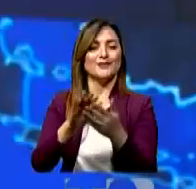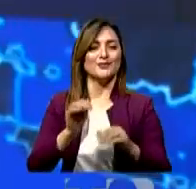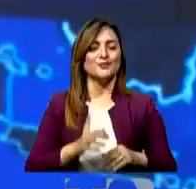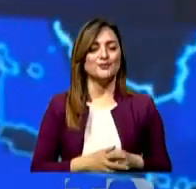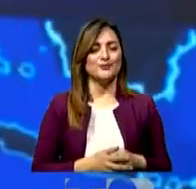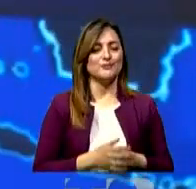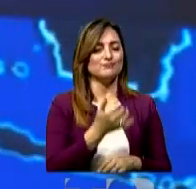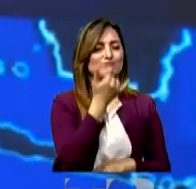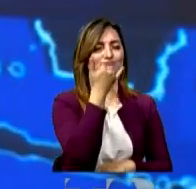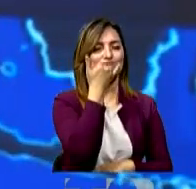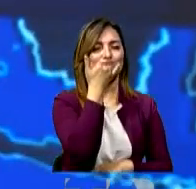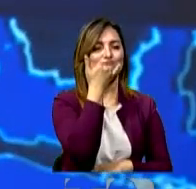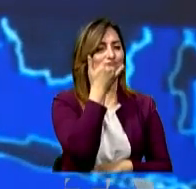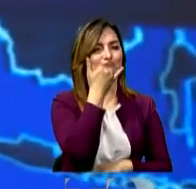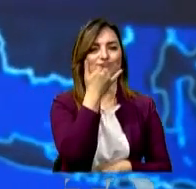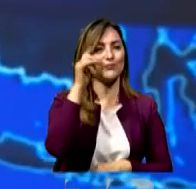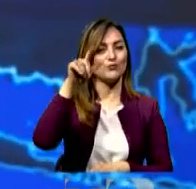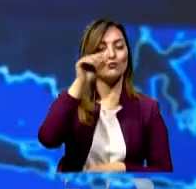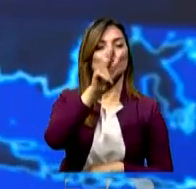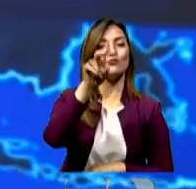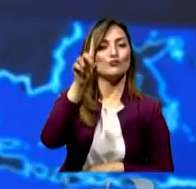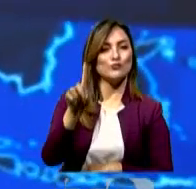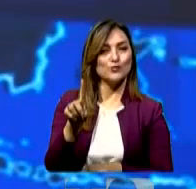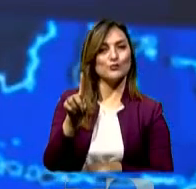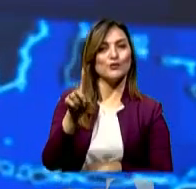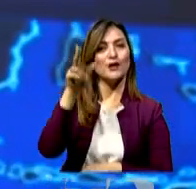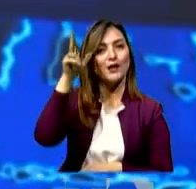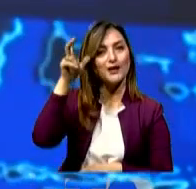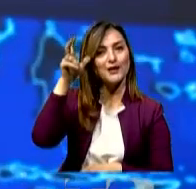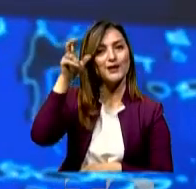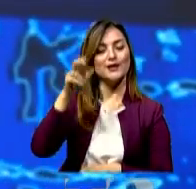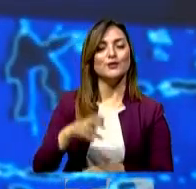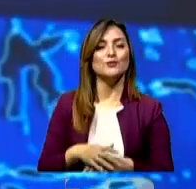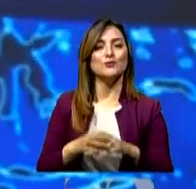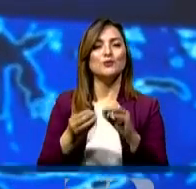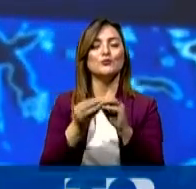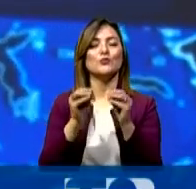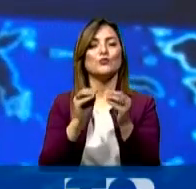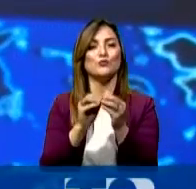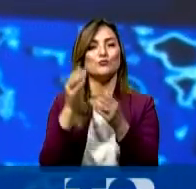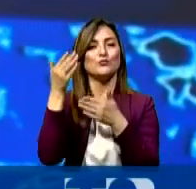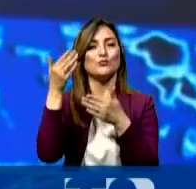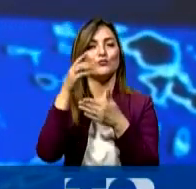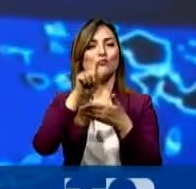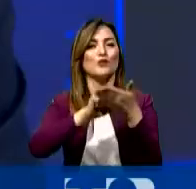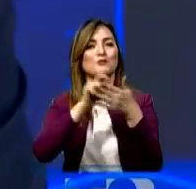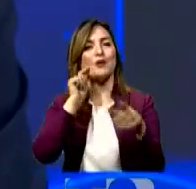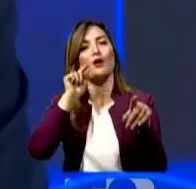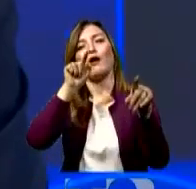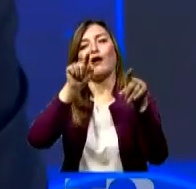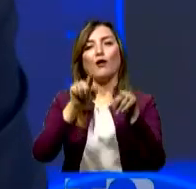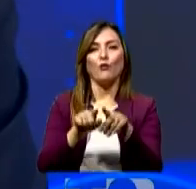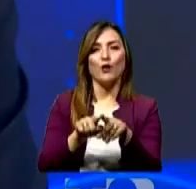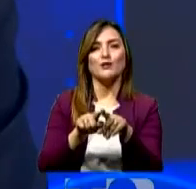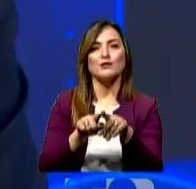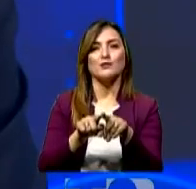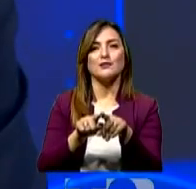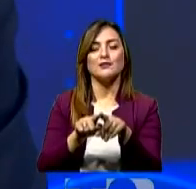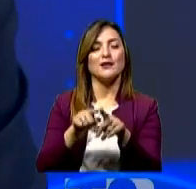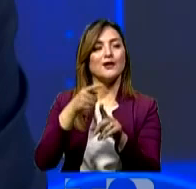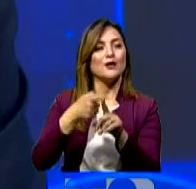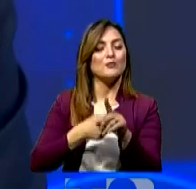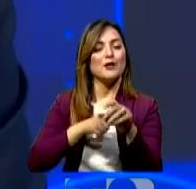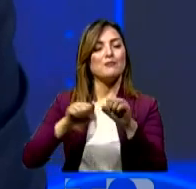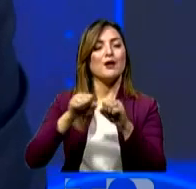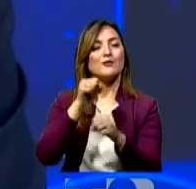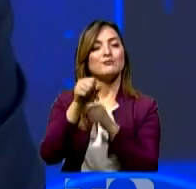es un error de milton el bloque de gobierno es el bloque de creo hay una bancada legislativa que firmó de acuerdo que lo tenemos en pantalla en mayo del año